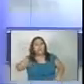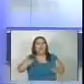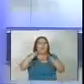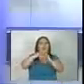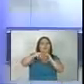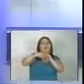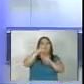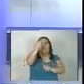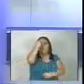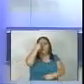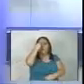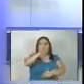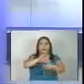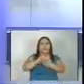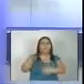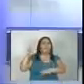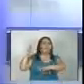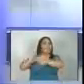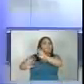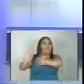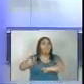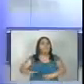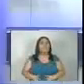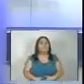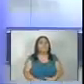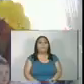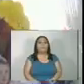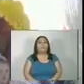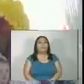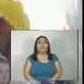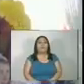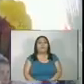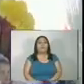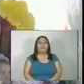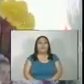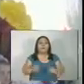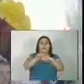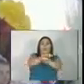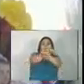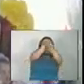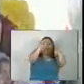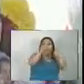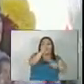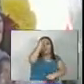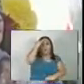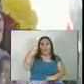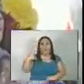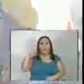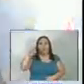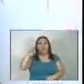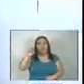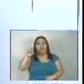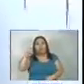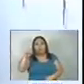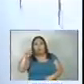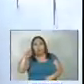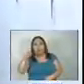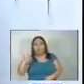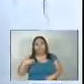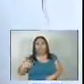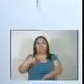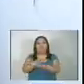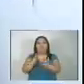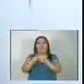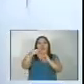iglesia católica con la que son honrados. Desde muy temprano, Rosana llegó hasta la parroquia de Antiguo